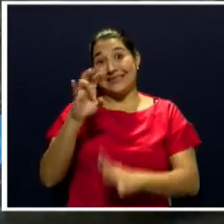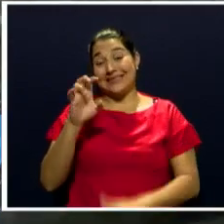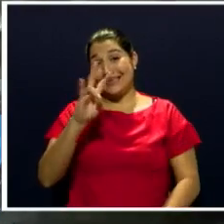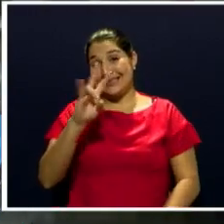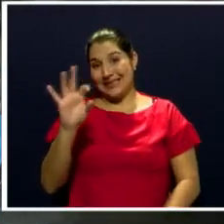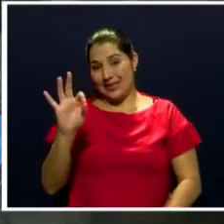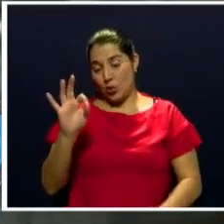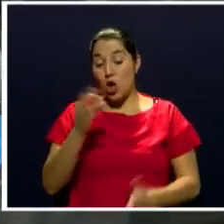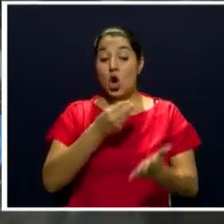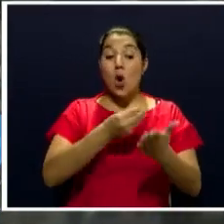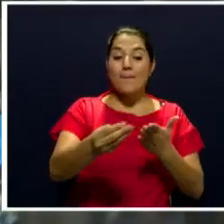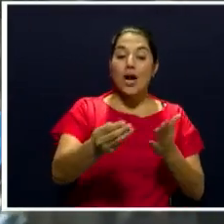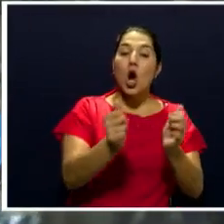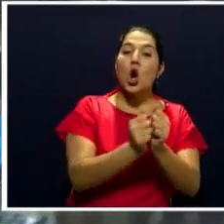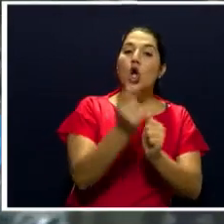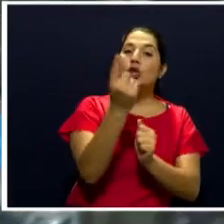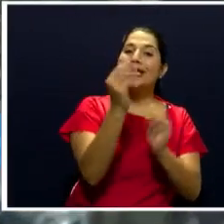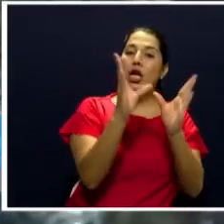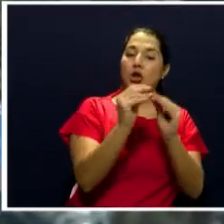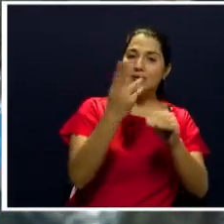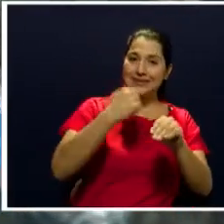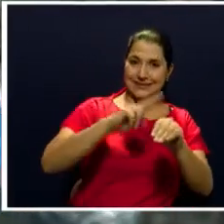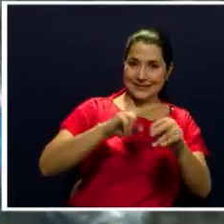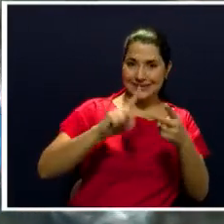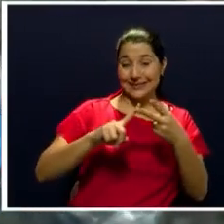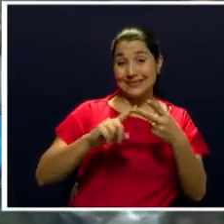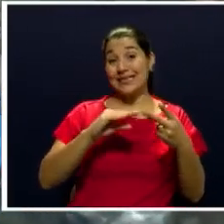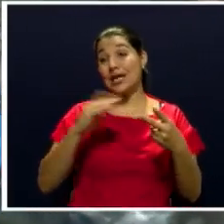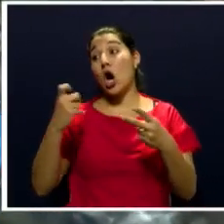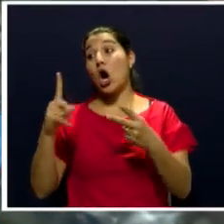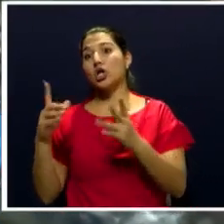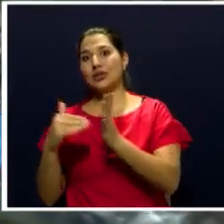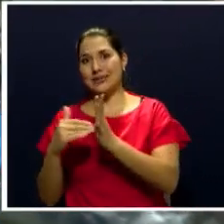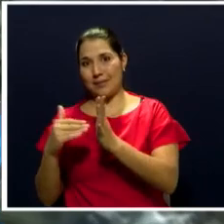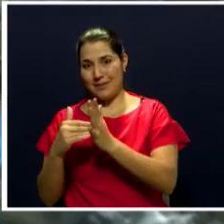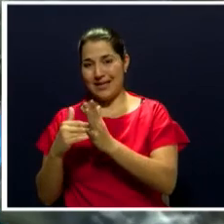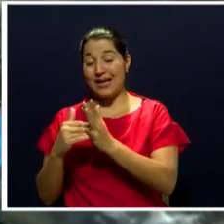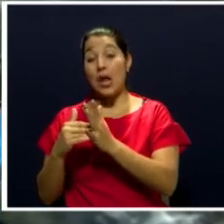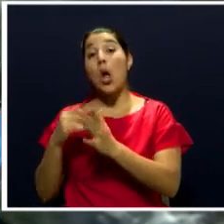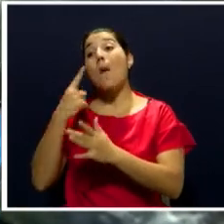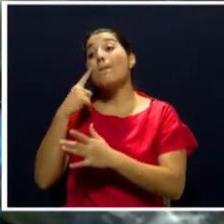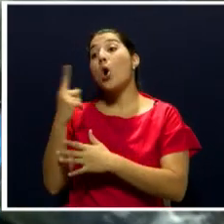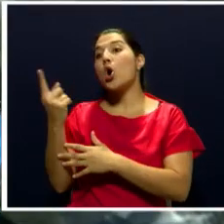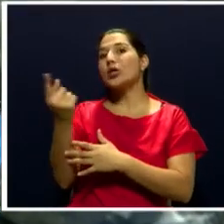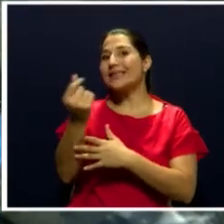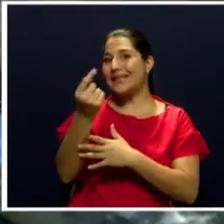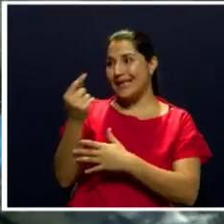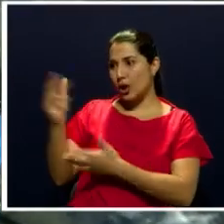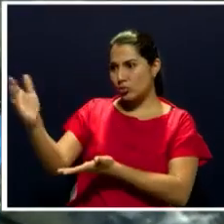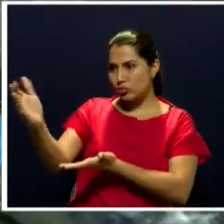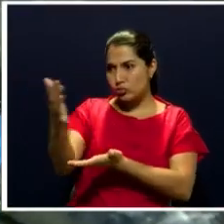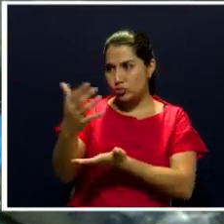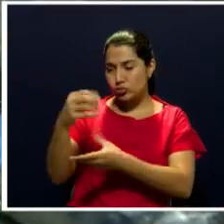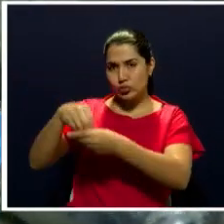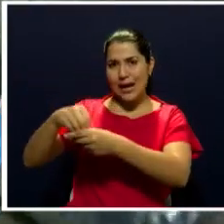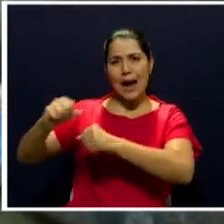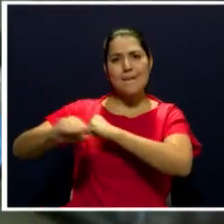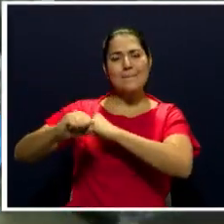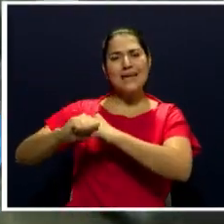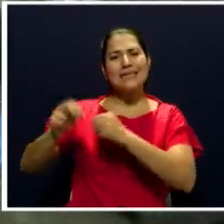y 11.670 corresponden a la campaña Con Vos Podemos, que coordina la primera dama de la República, Claudia Dobles.